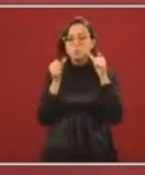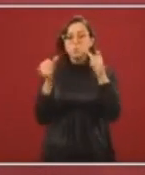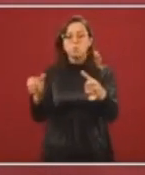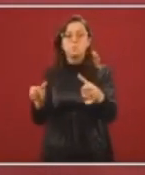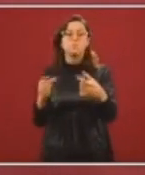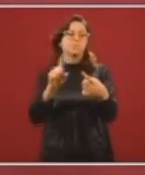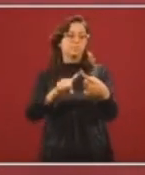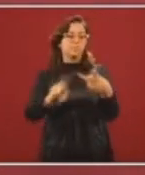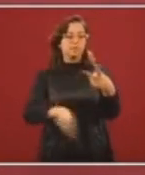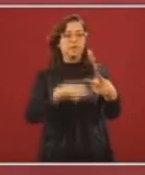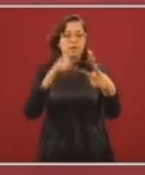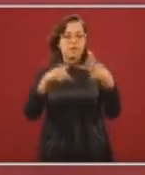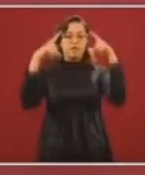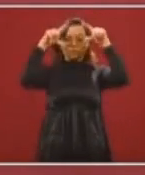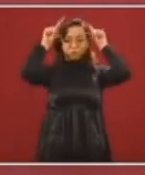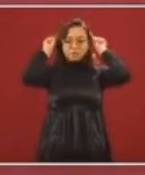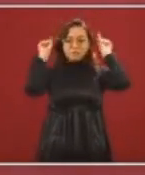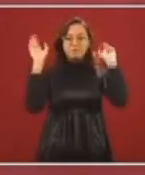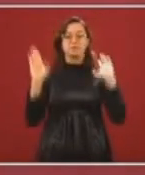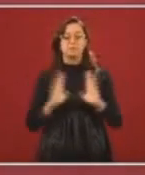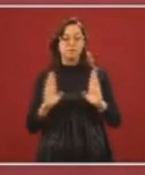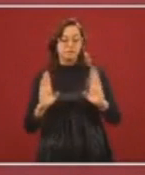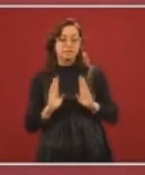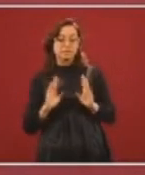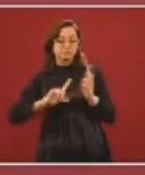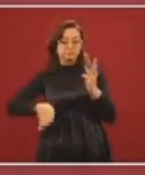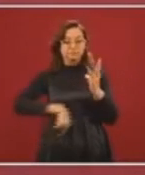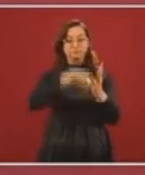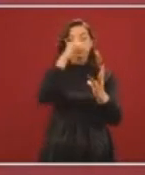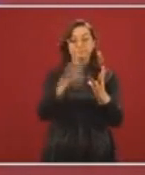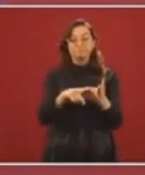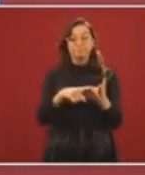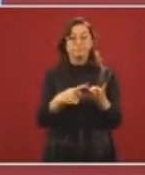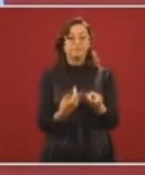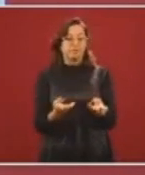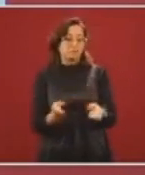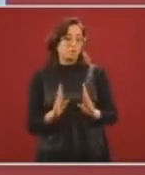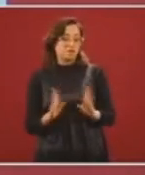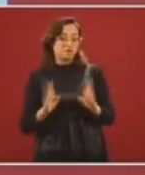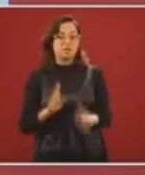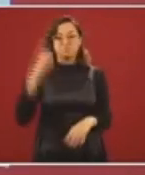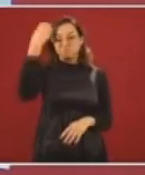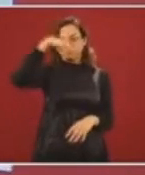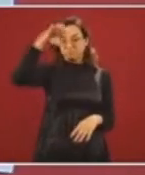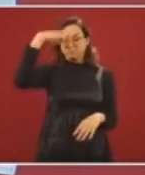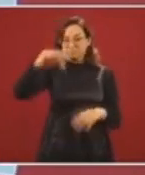las enfermeras y la experiencia del ejército para el